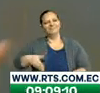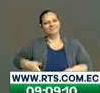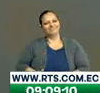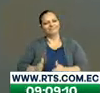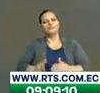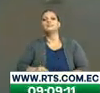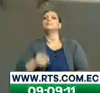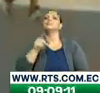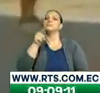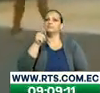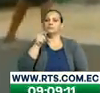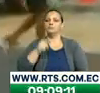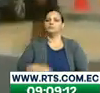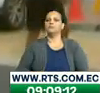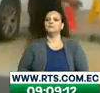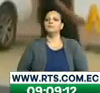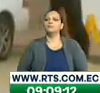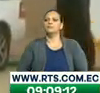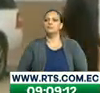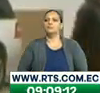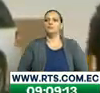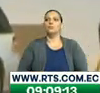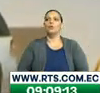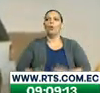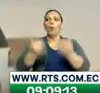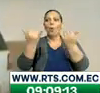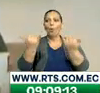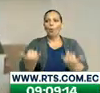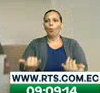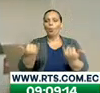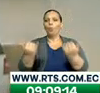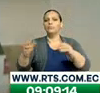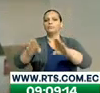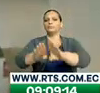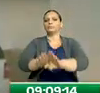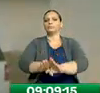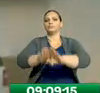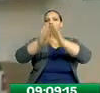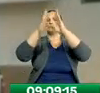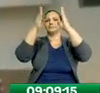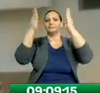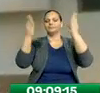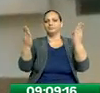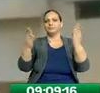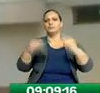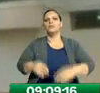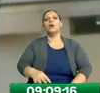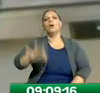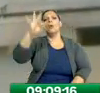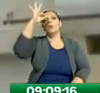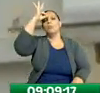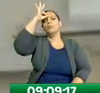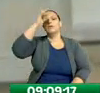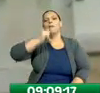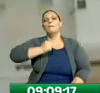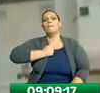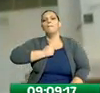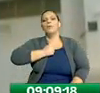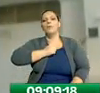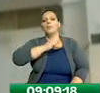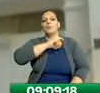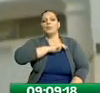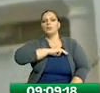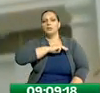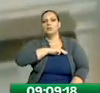a partir de hoy, la inauguración del Hospital Municipal de Guayaquil Bicentenario, que el municipio de Guayaquil y la empresa privada